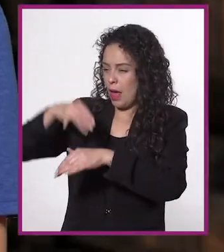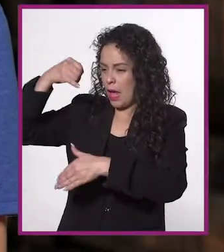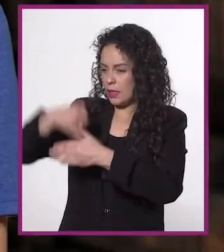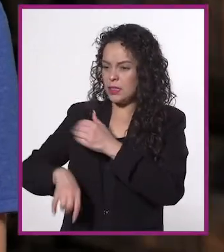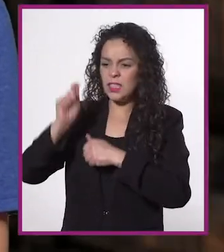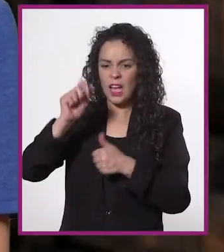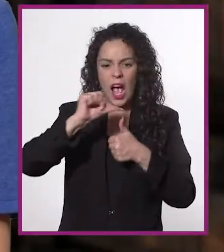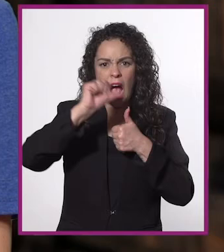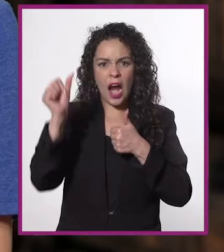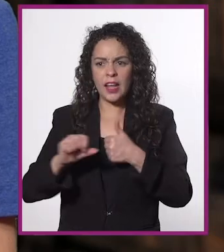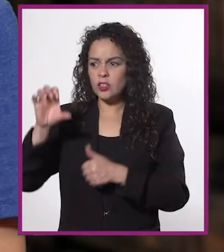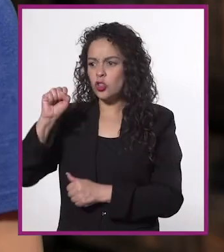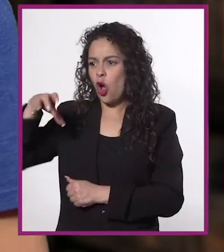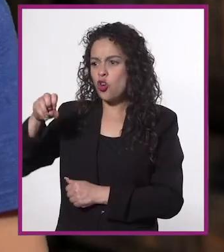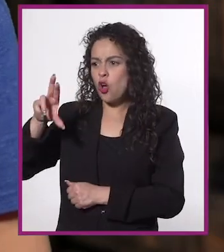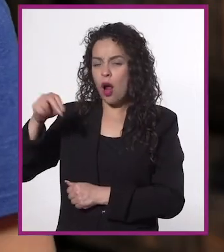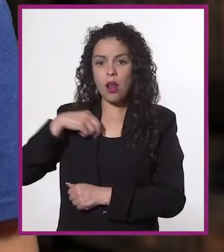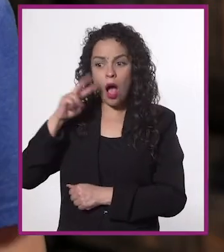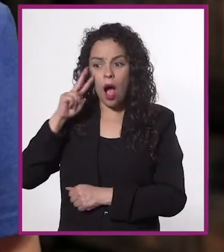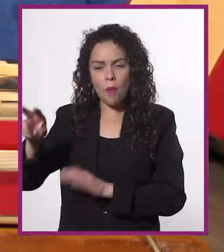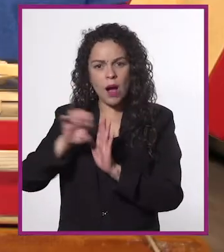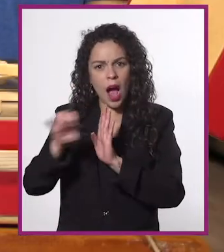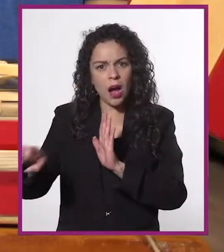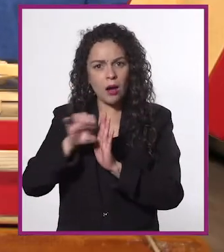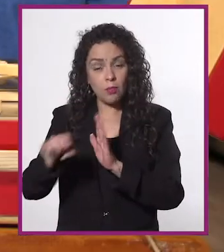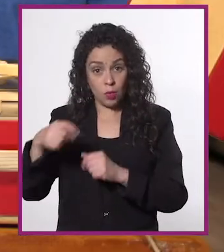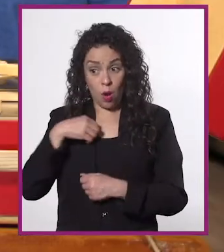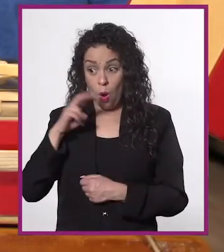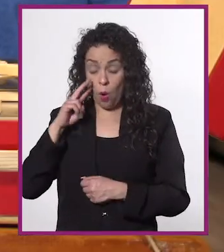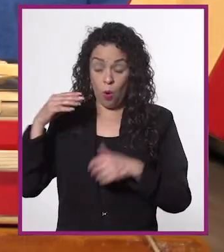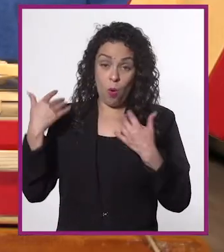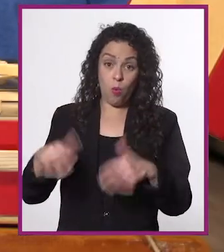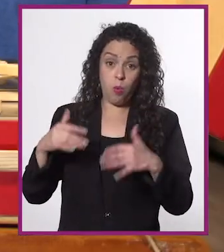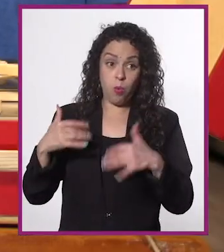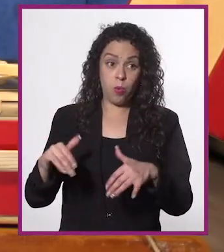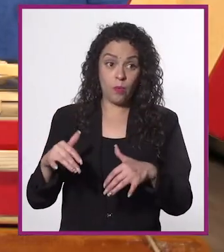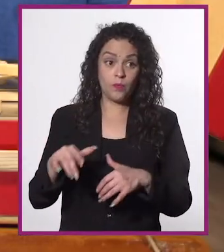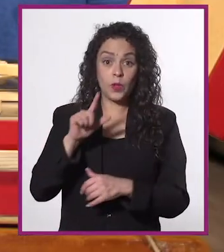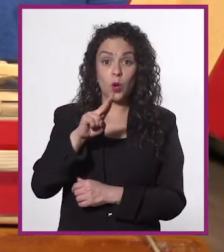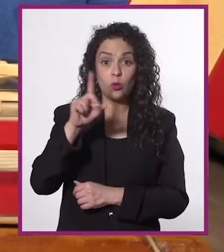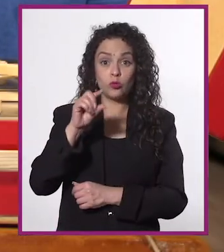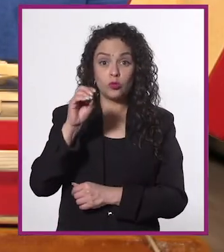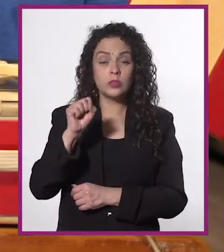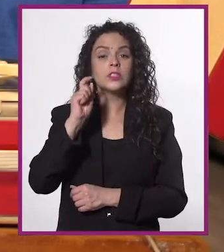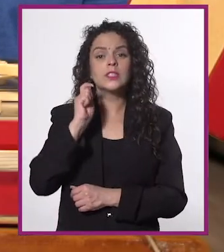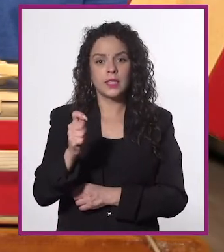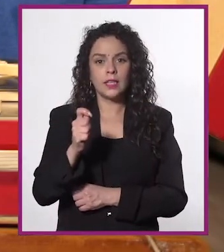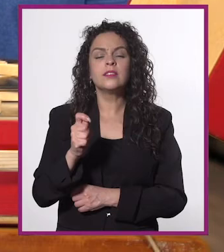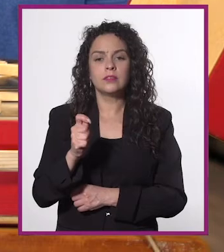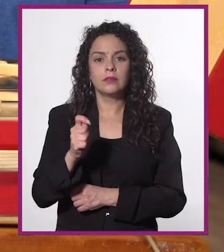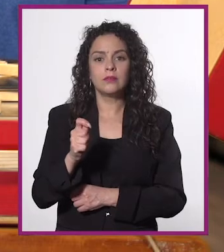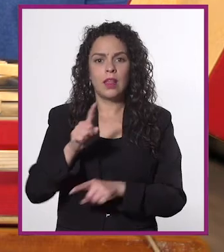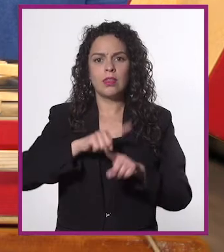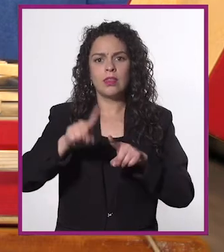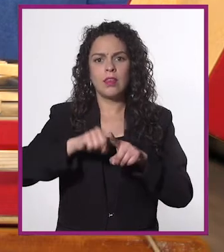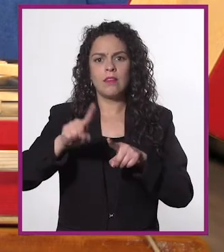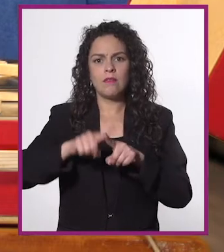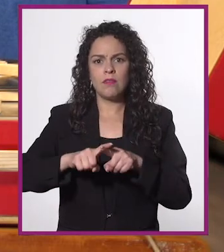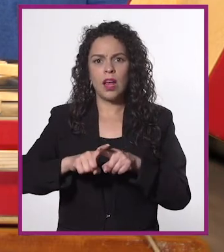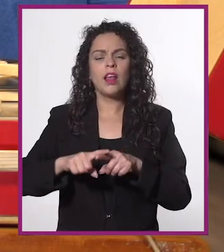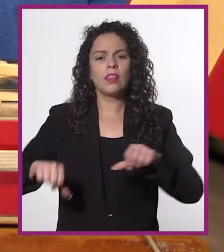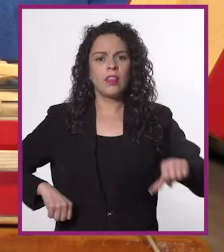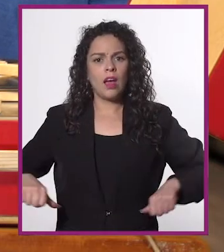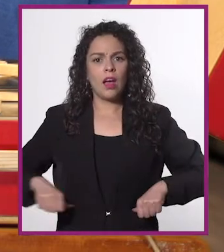me topé con algunos ejemplos que me sorprendieron. Fluxus fue un movimiento artístico multidisciplinario de finales de los años